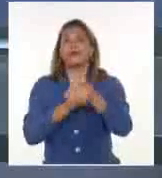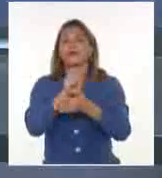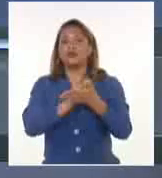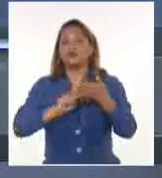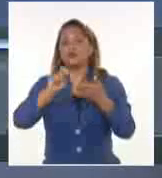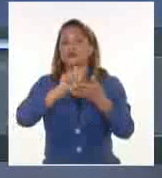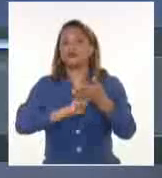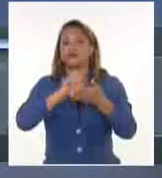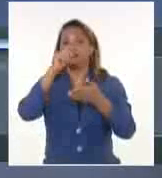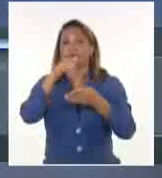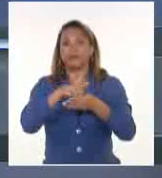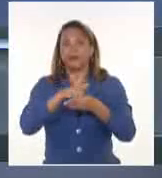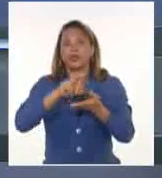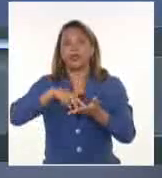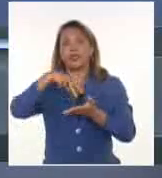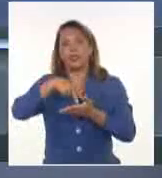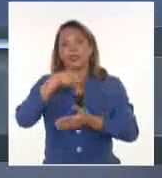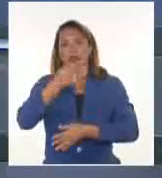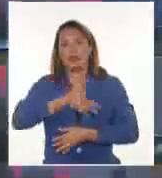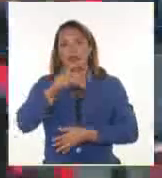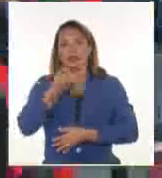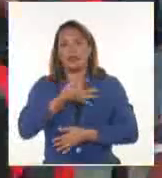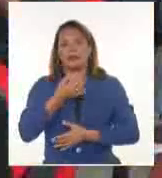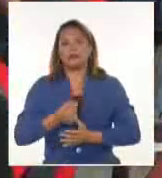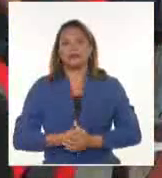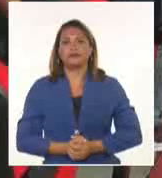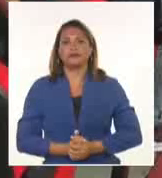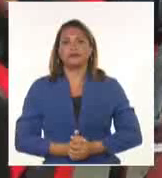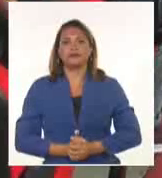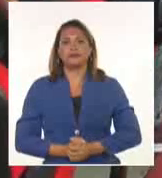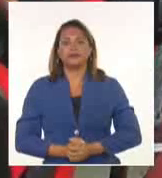del delegado ante sus electores.